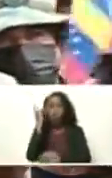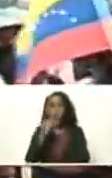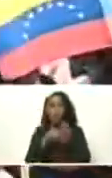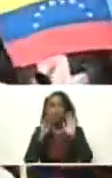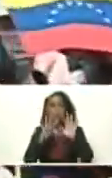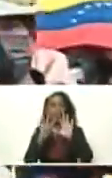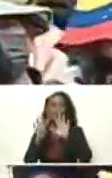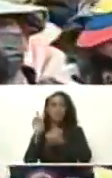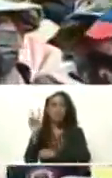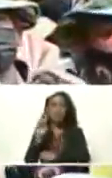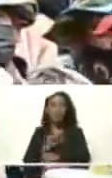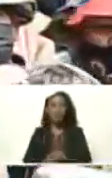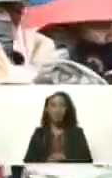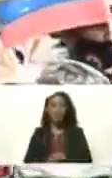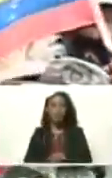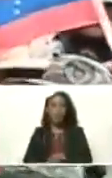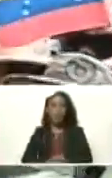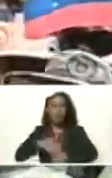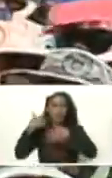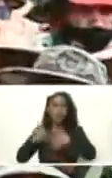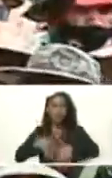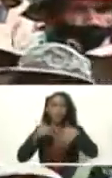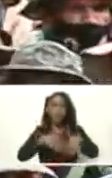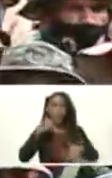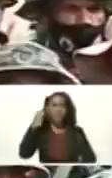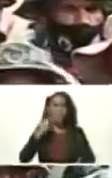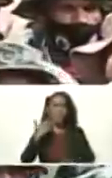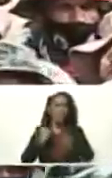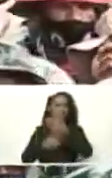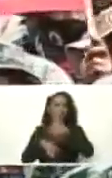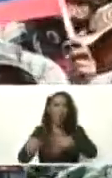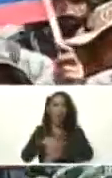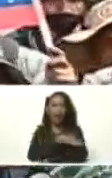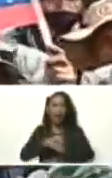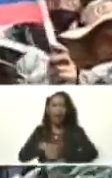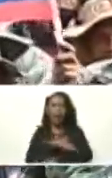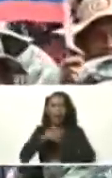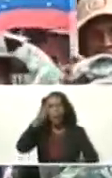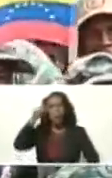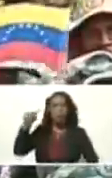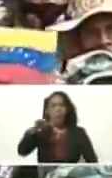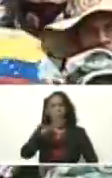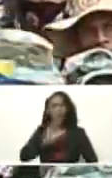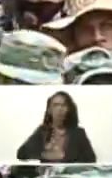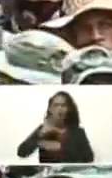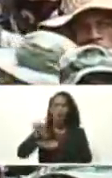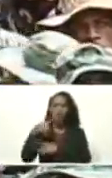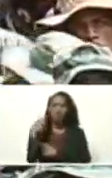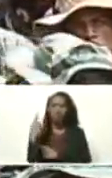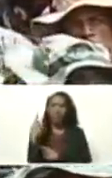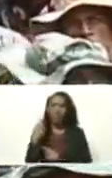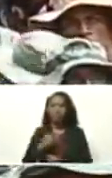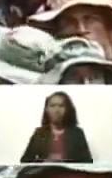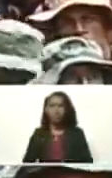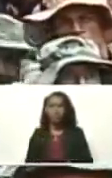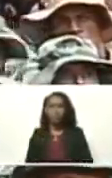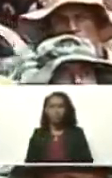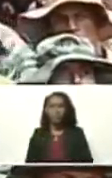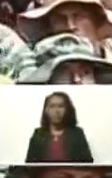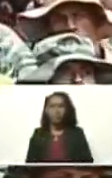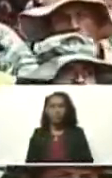92 el ejército bolivariano salió a las calles y el pueblo lo dejó solo,